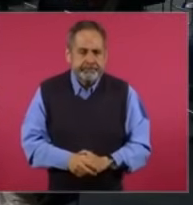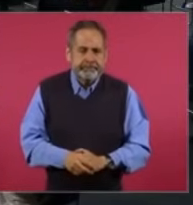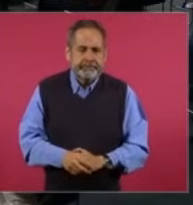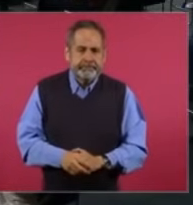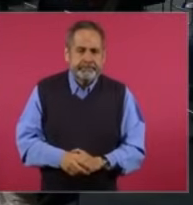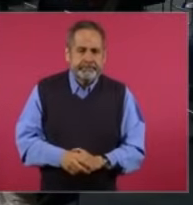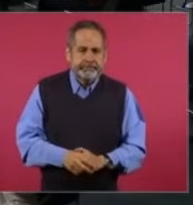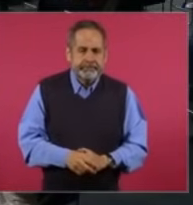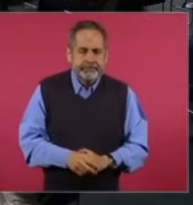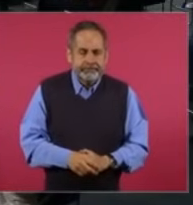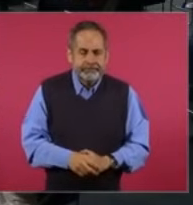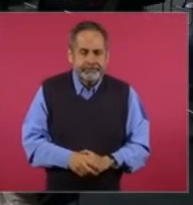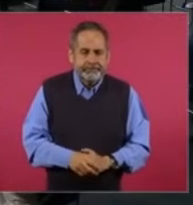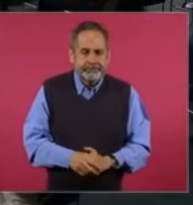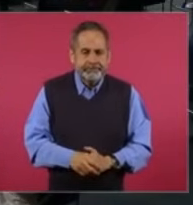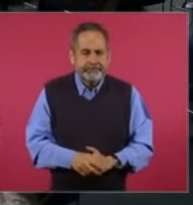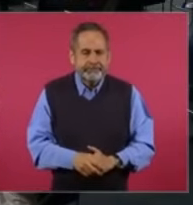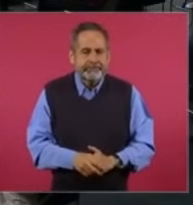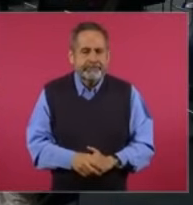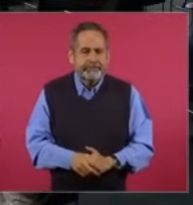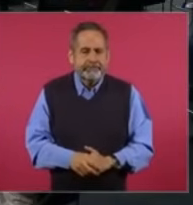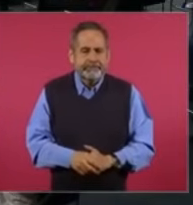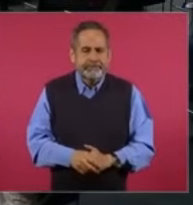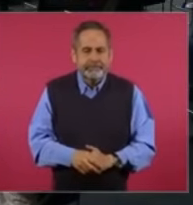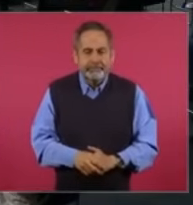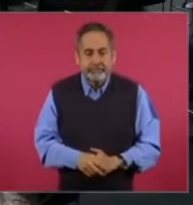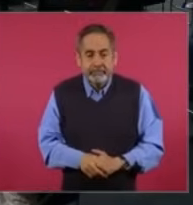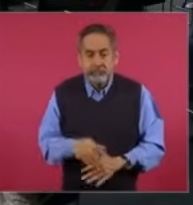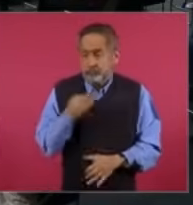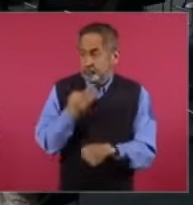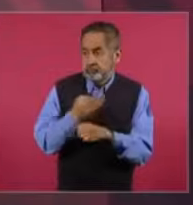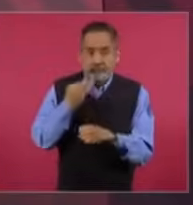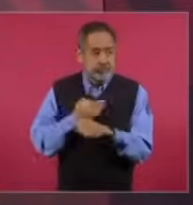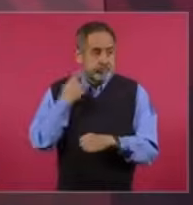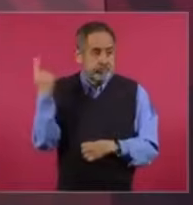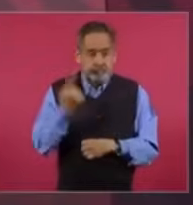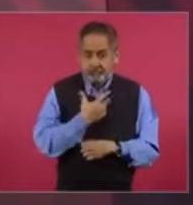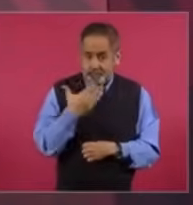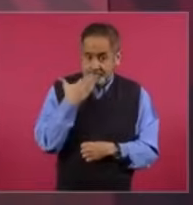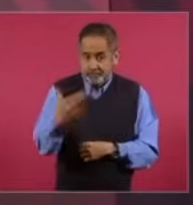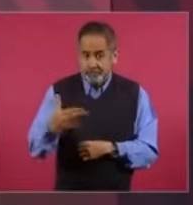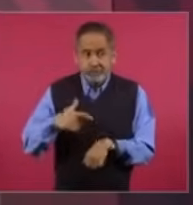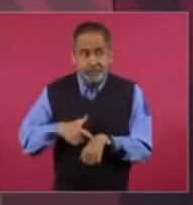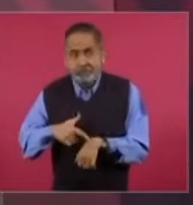Está muy bien el momento que estamos viviendo, porque